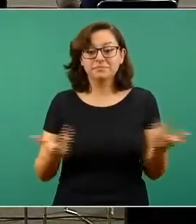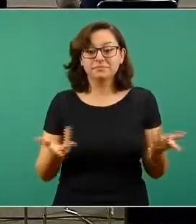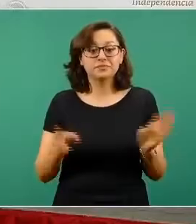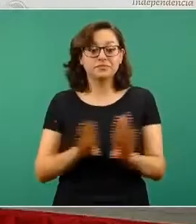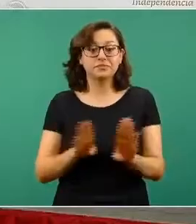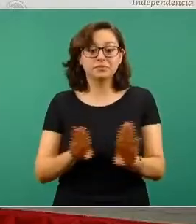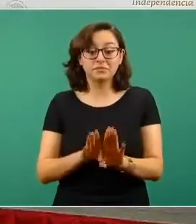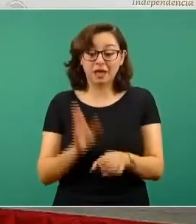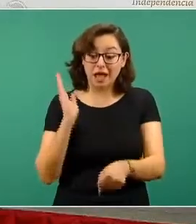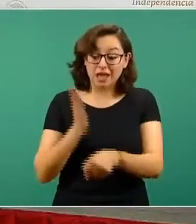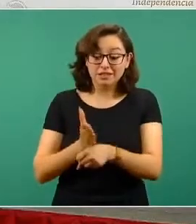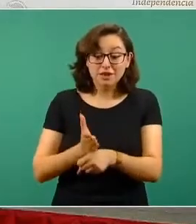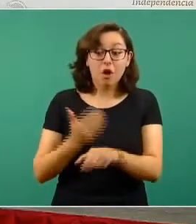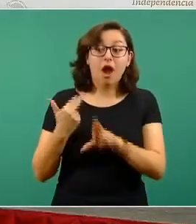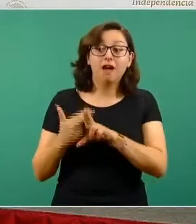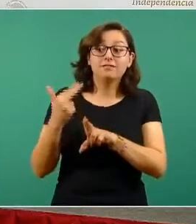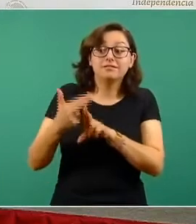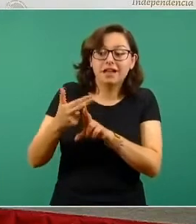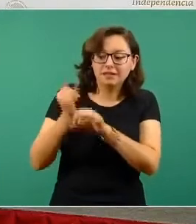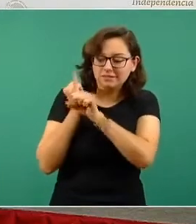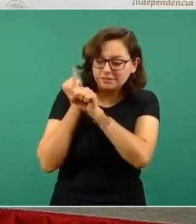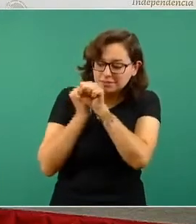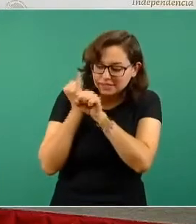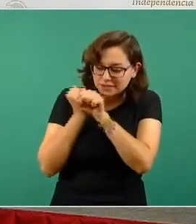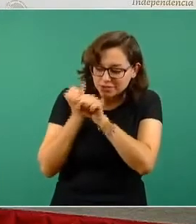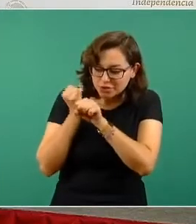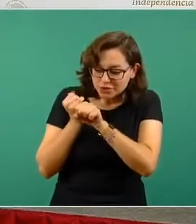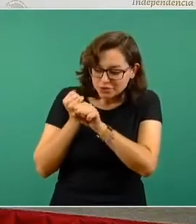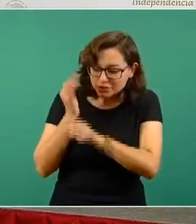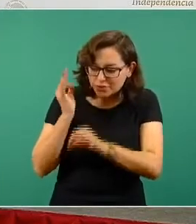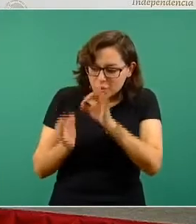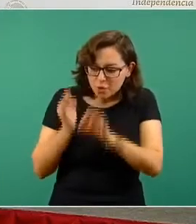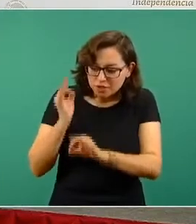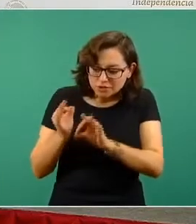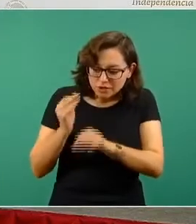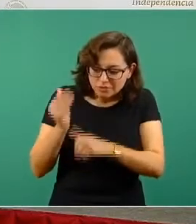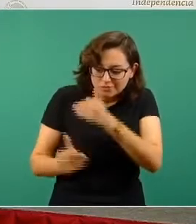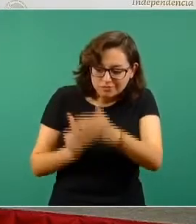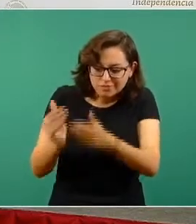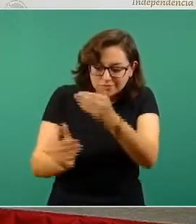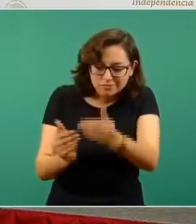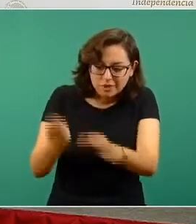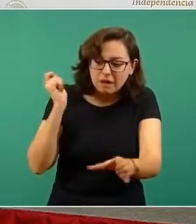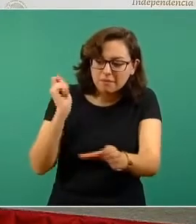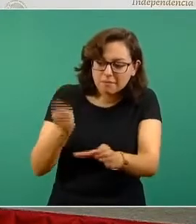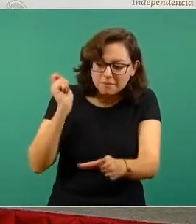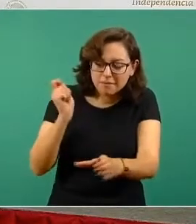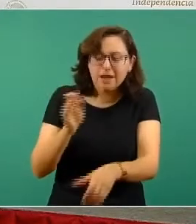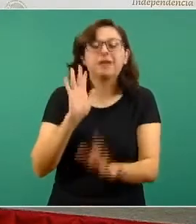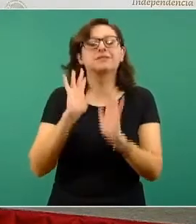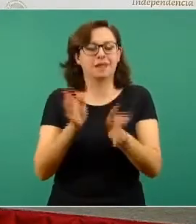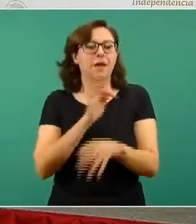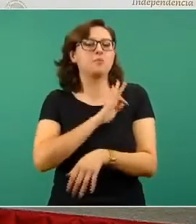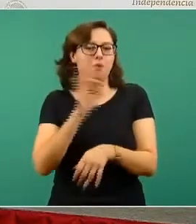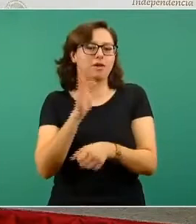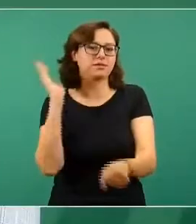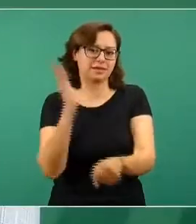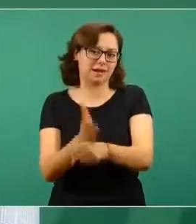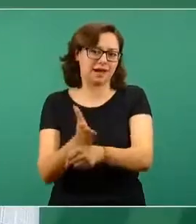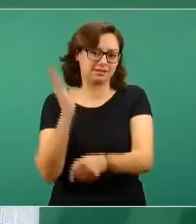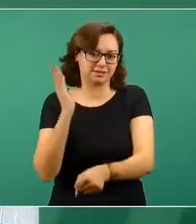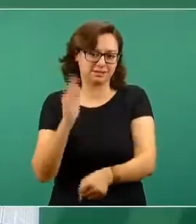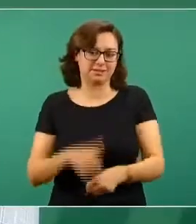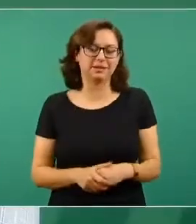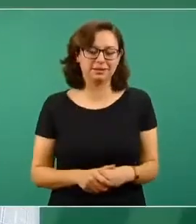el resultado final de la investigación y si obviamente adjudicar algún tipo de responsabilidad a alguna